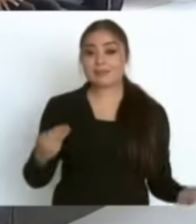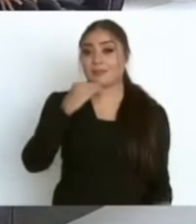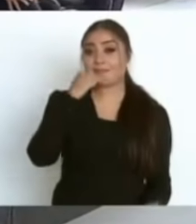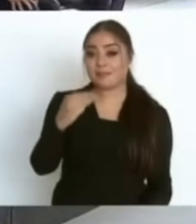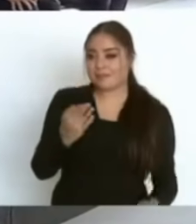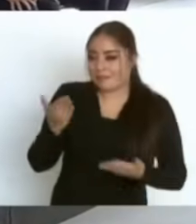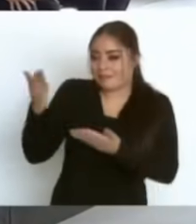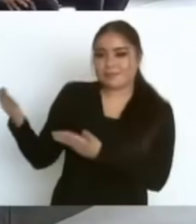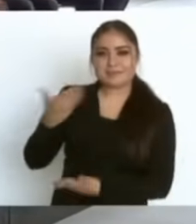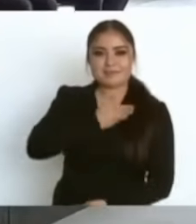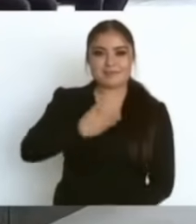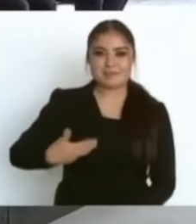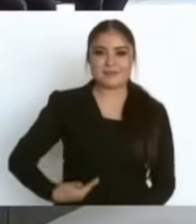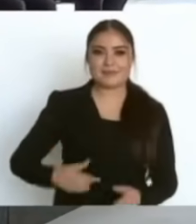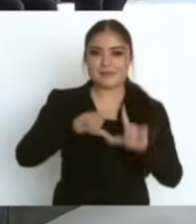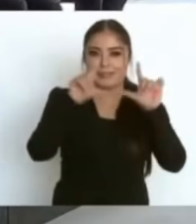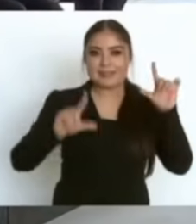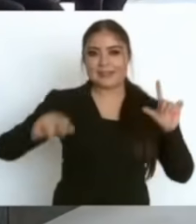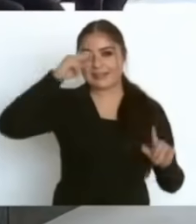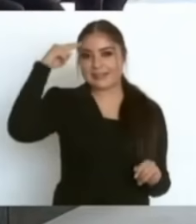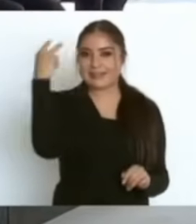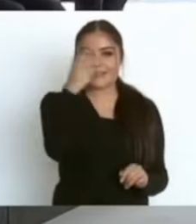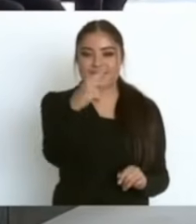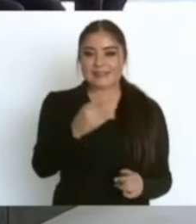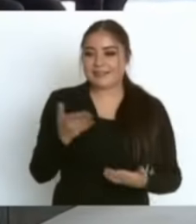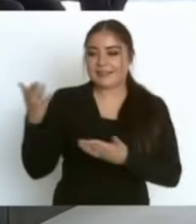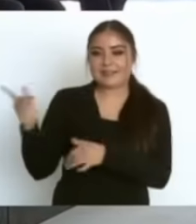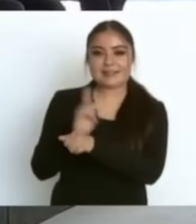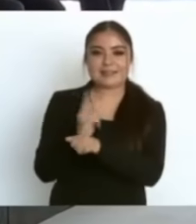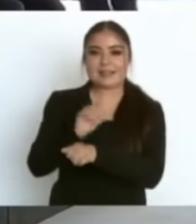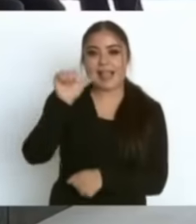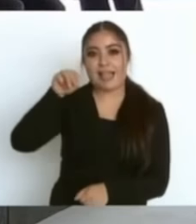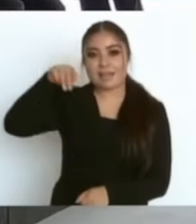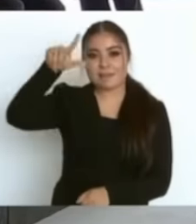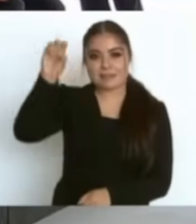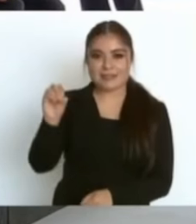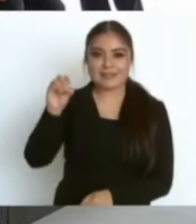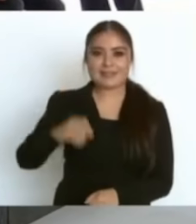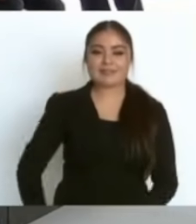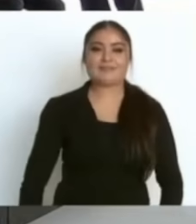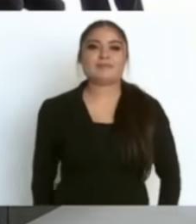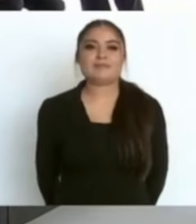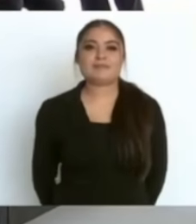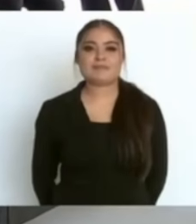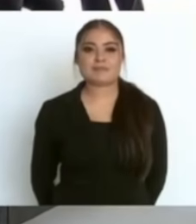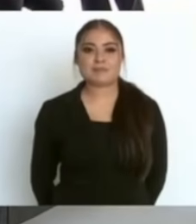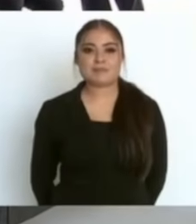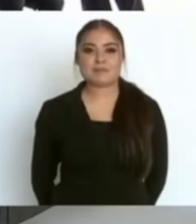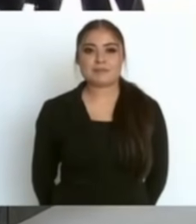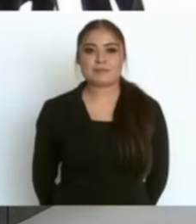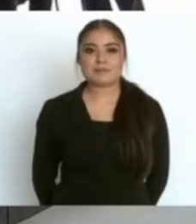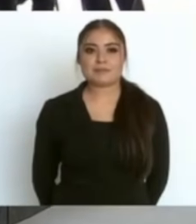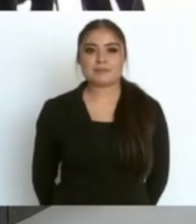mensaje que nos dirige el presidente constitucional de los estados unidos mexicanos licenciado andrés manuel lópez obrador